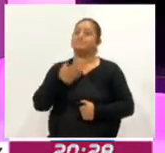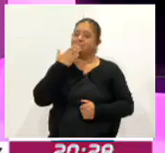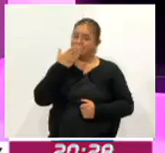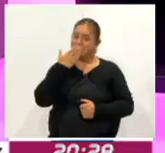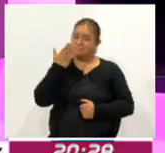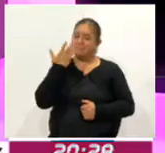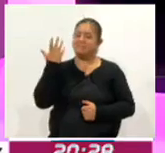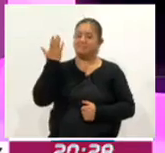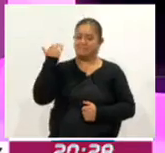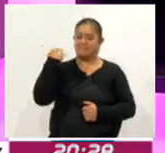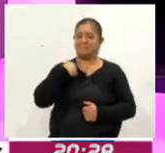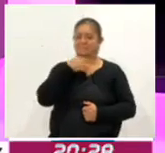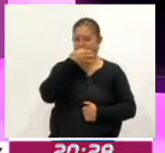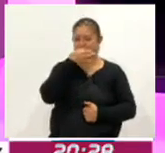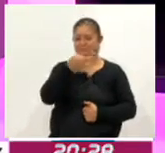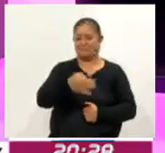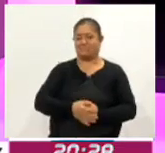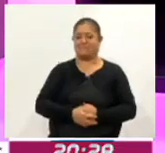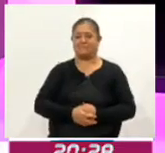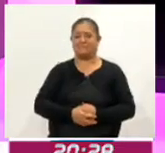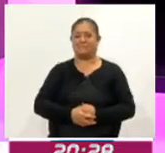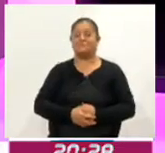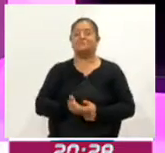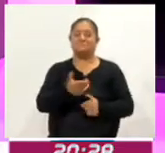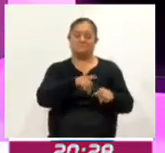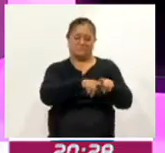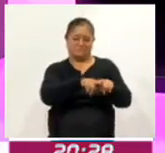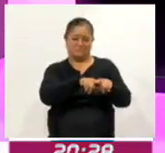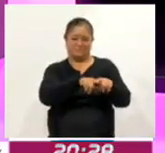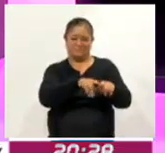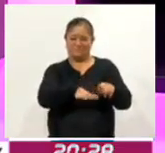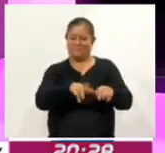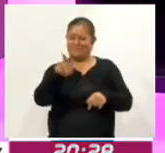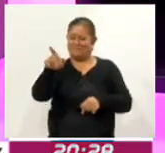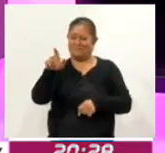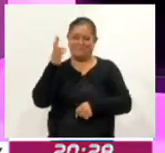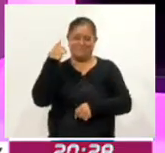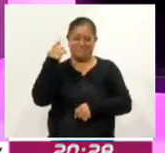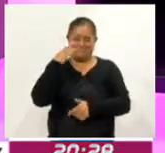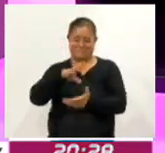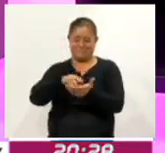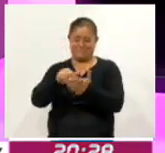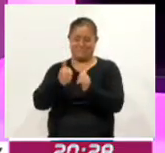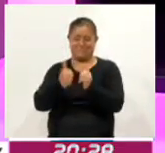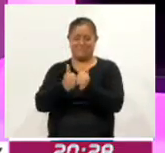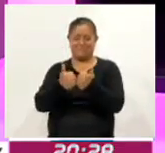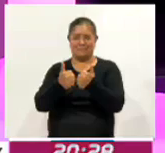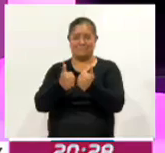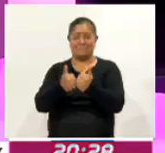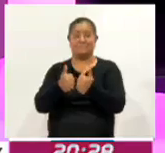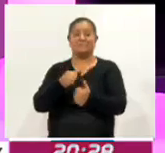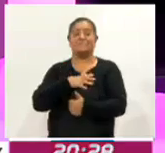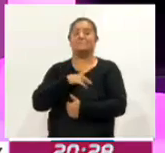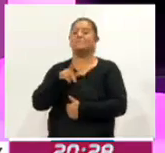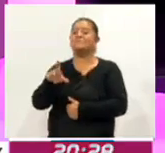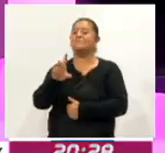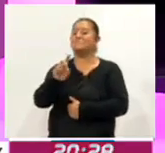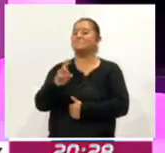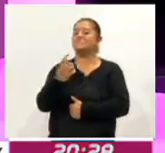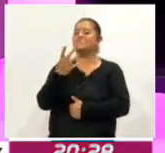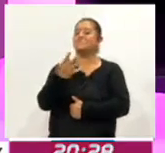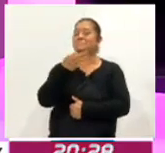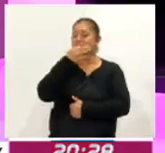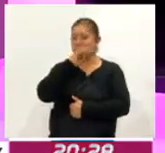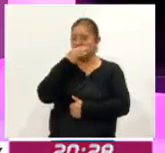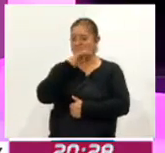unos momentos que nuestra hermana radiodifusora Radio Calpulalpan está cumpliendo su 34 aniversario. Y bueno,